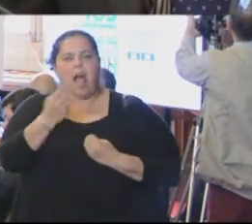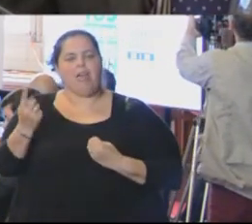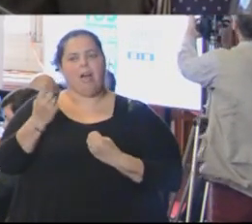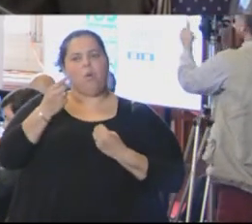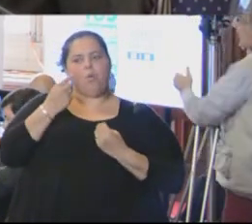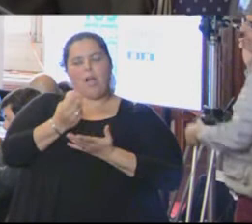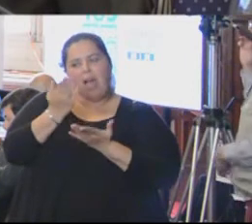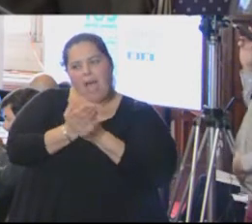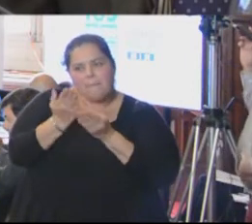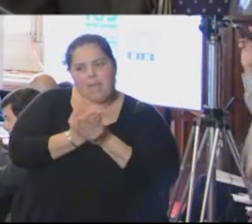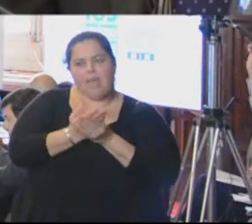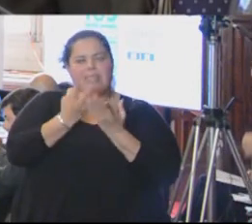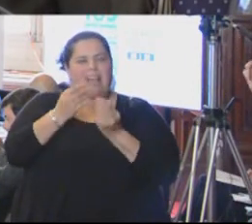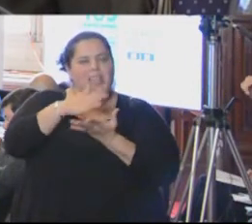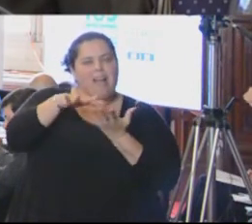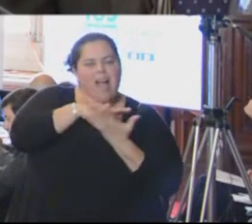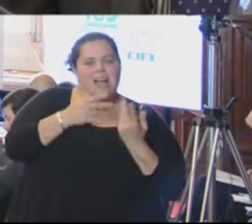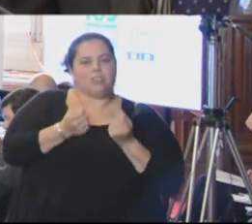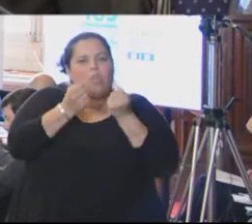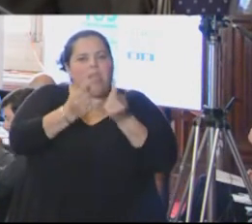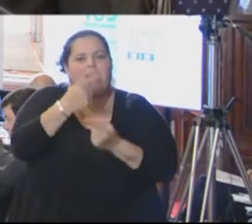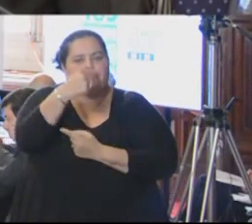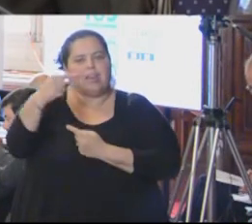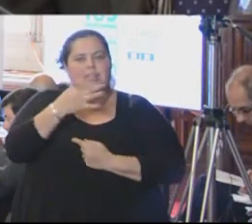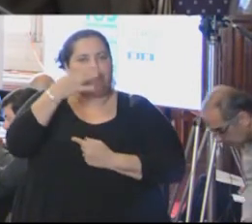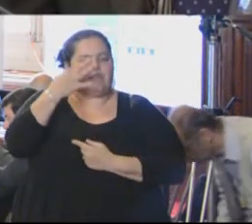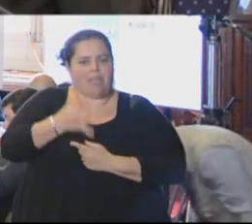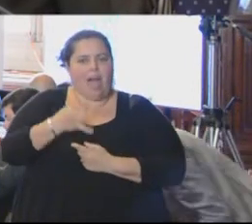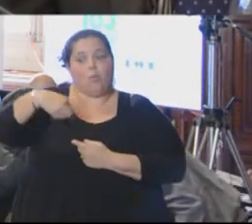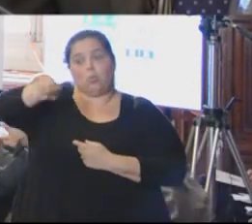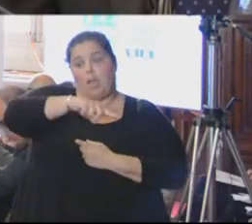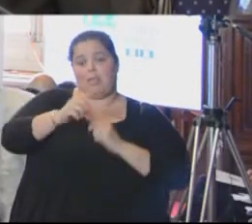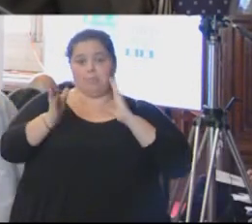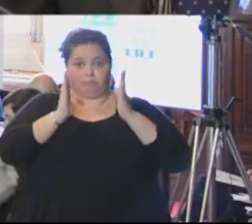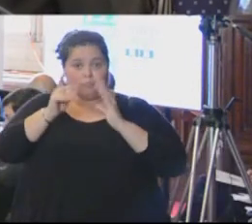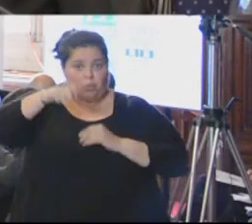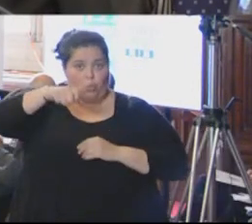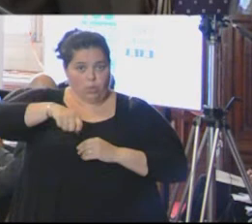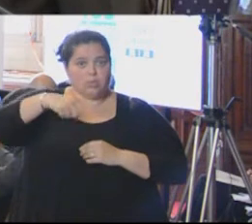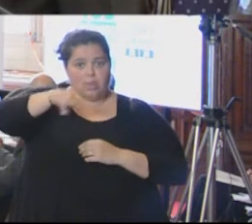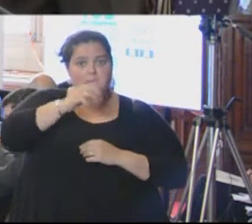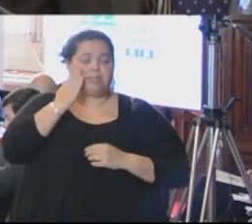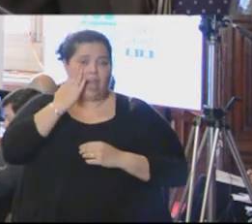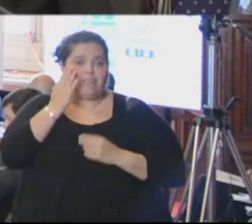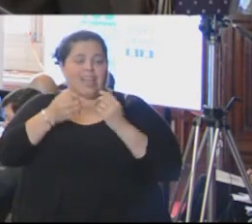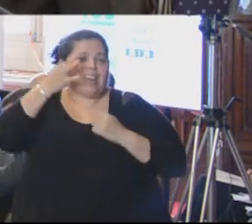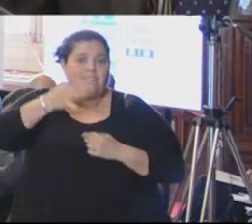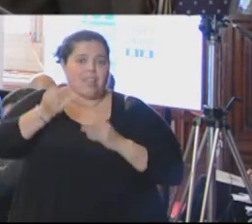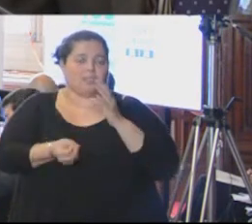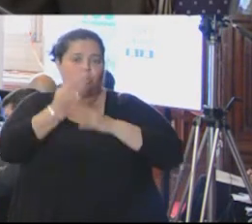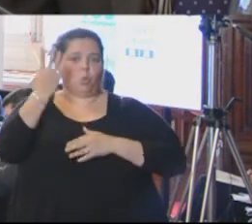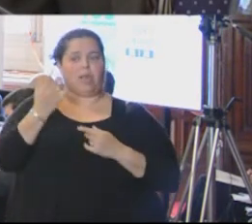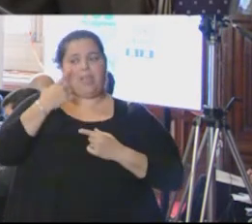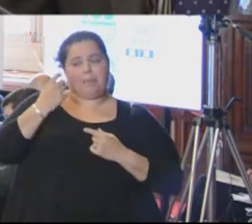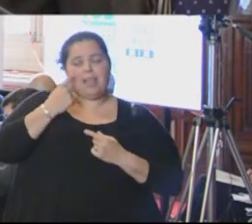verdad. Ustedes como juristas saben que la verdad surge de las evidencias y de lo que se encuentra en cada uno de los